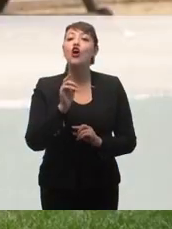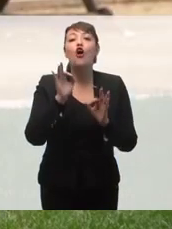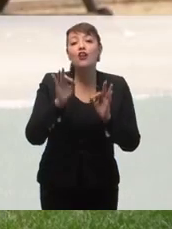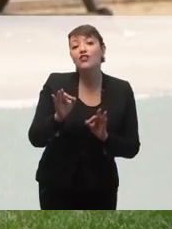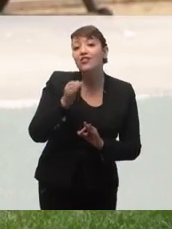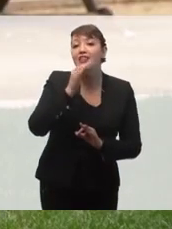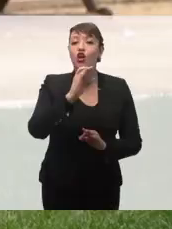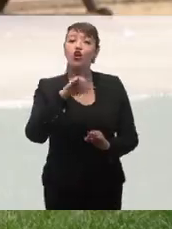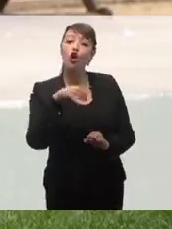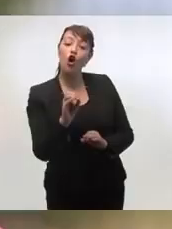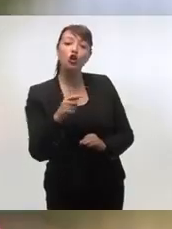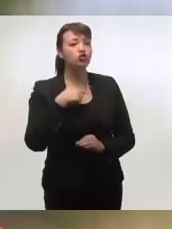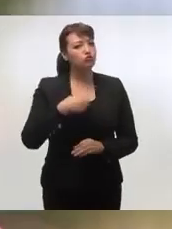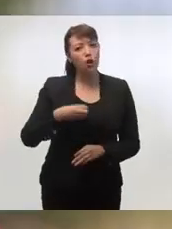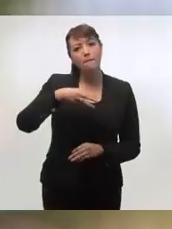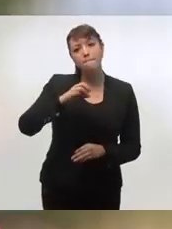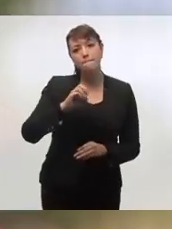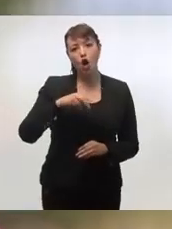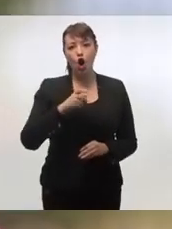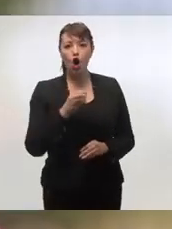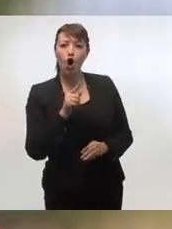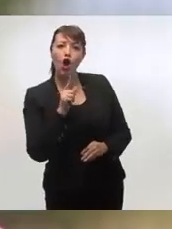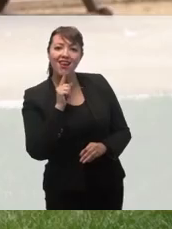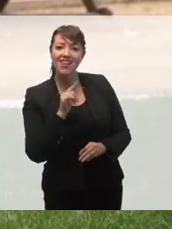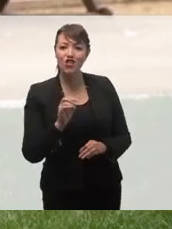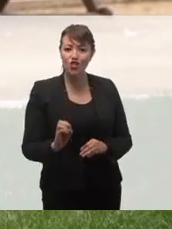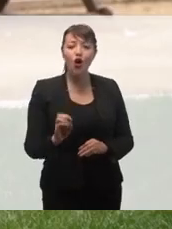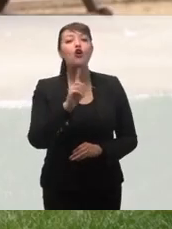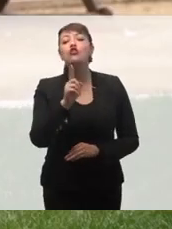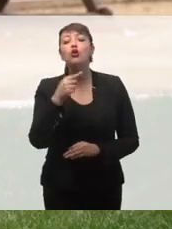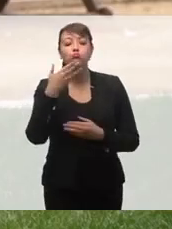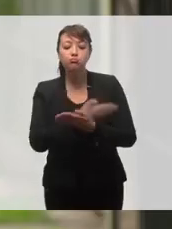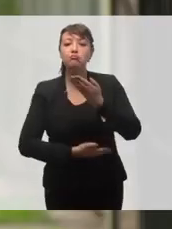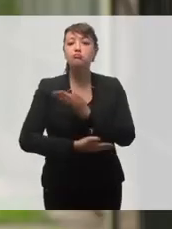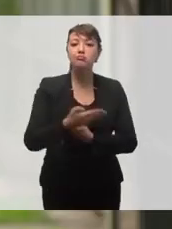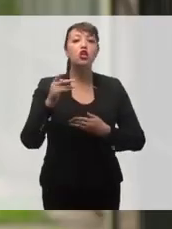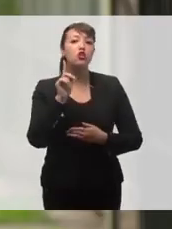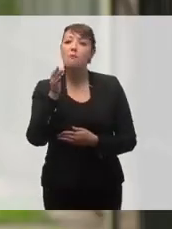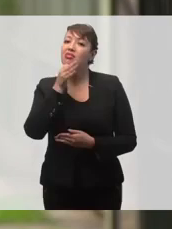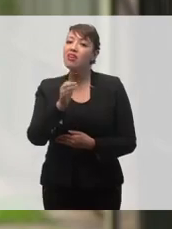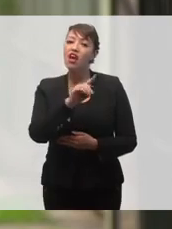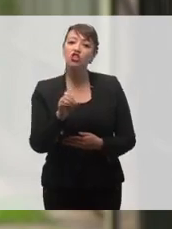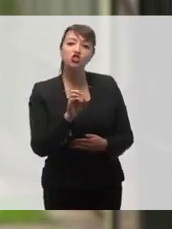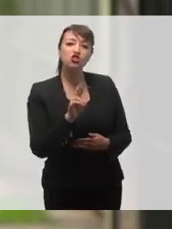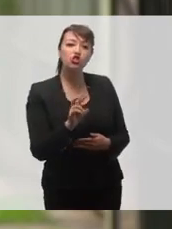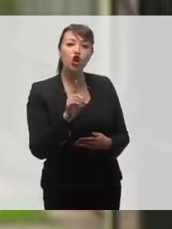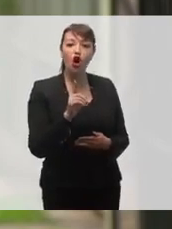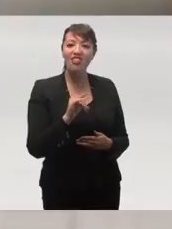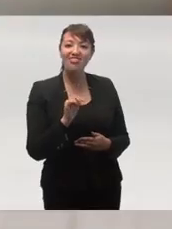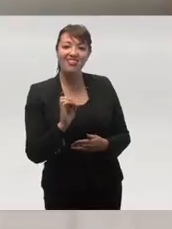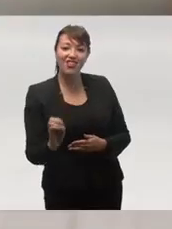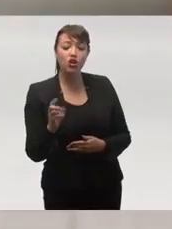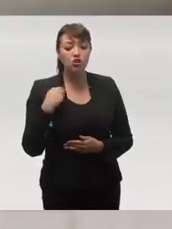No es correcto que me digas cojo. Yo no soy mongolita. Mutilado o tullido. No me digas